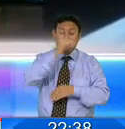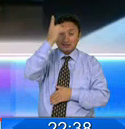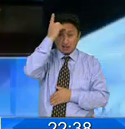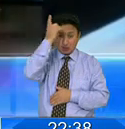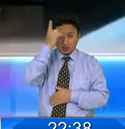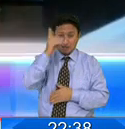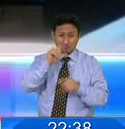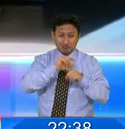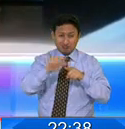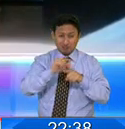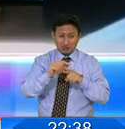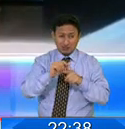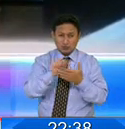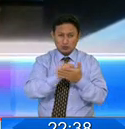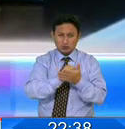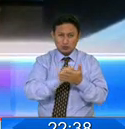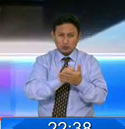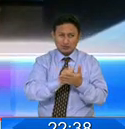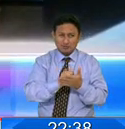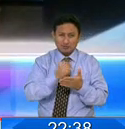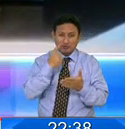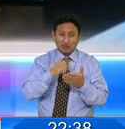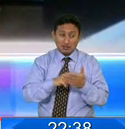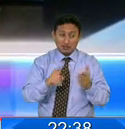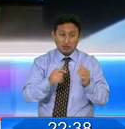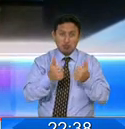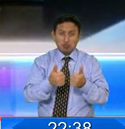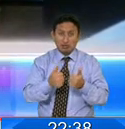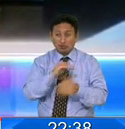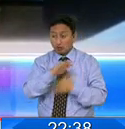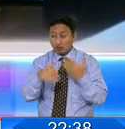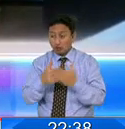que las notas malas